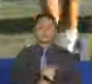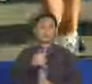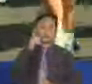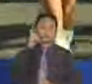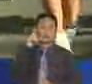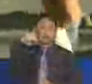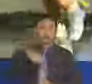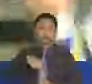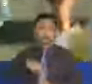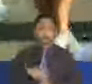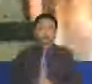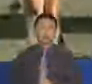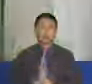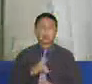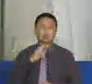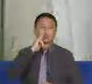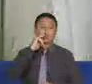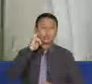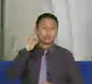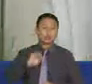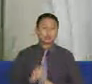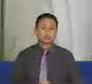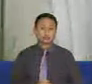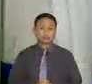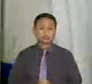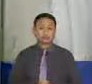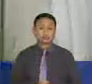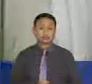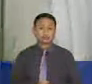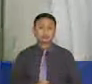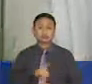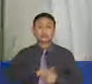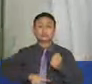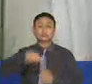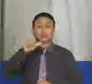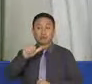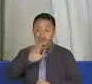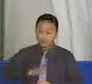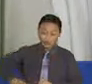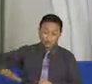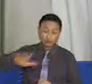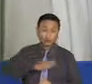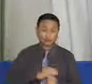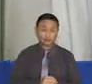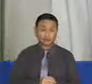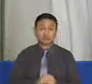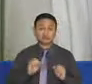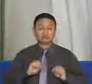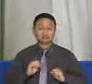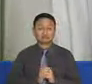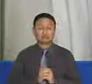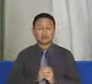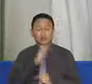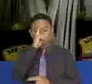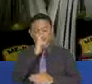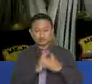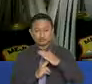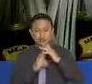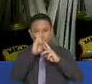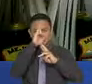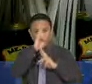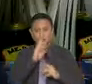parte fue un sueño desde niños somos hermanos y todo creamos humildad respeto